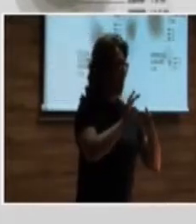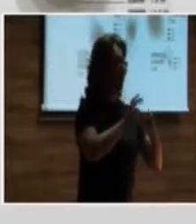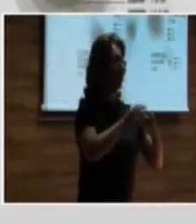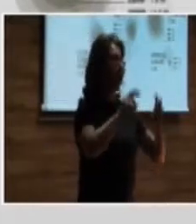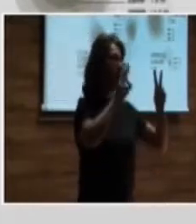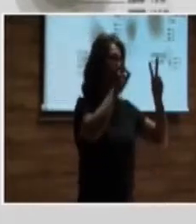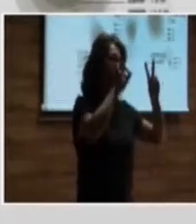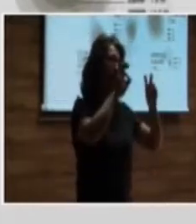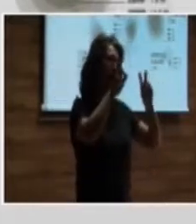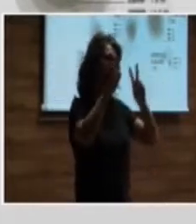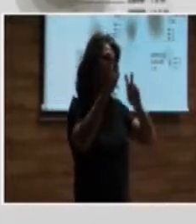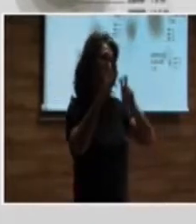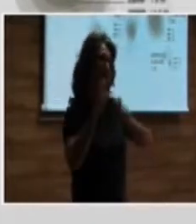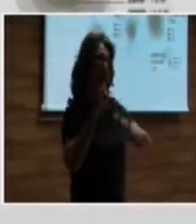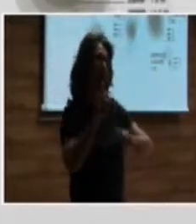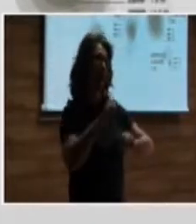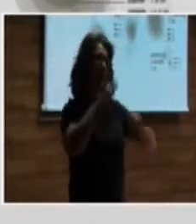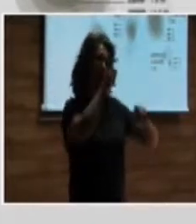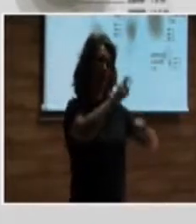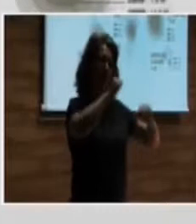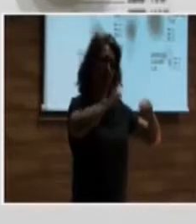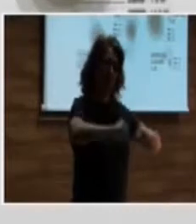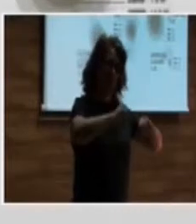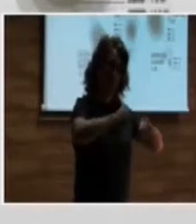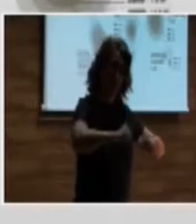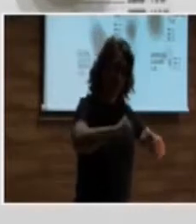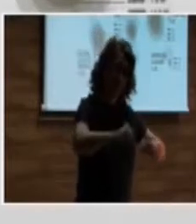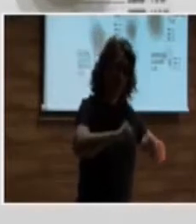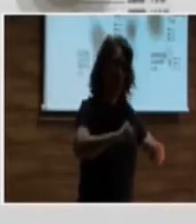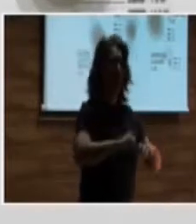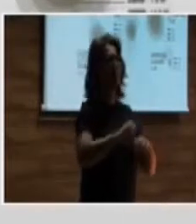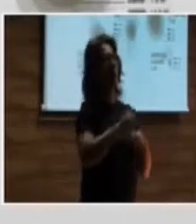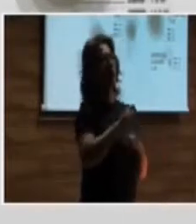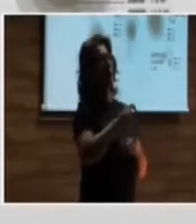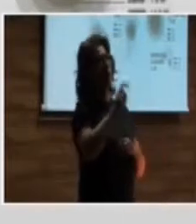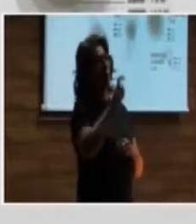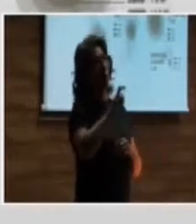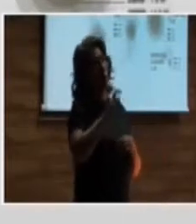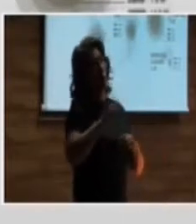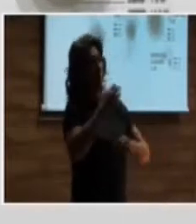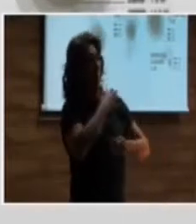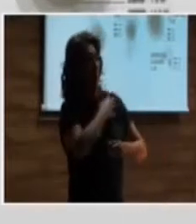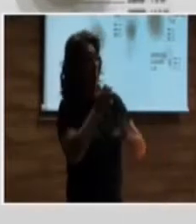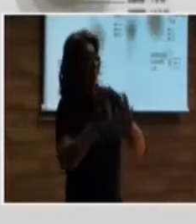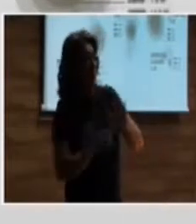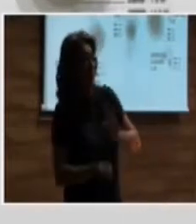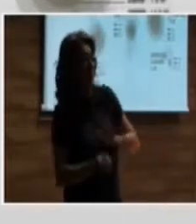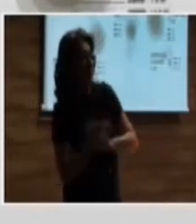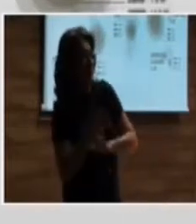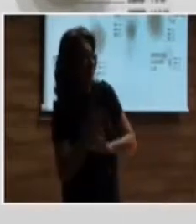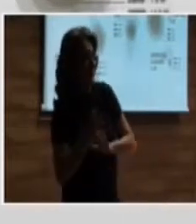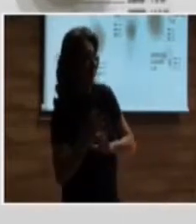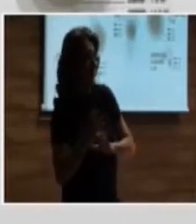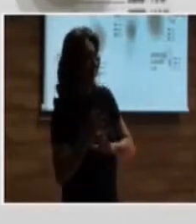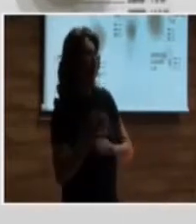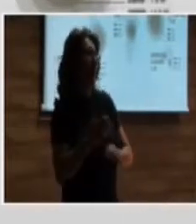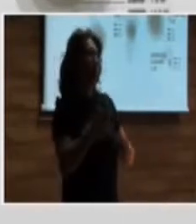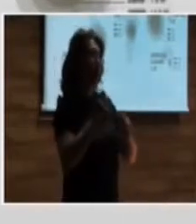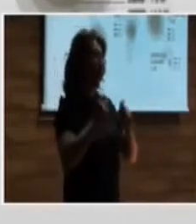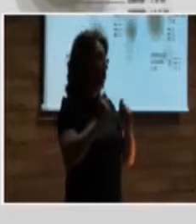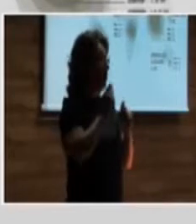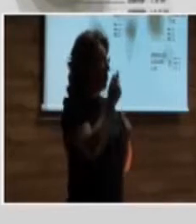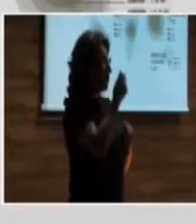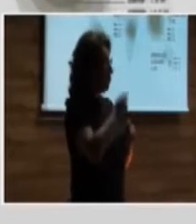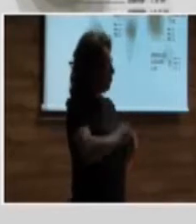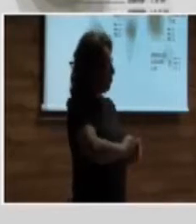tiene que ver con la asistencia social y otras problemáticas que están relacionadas con los países emergentes, y un problema central en costos de salud, que